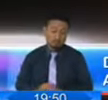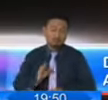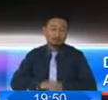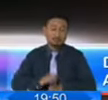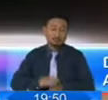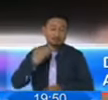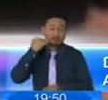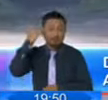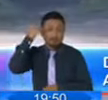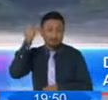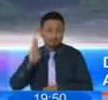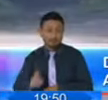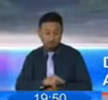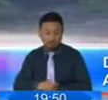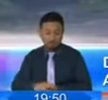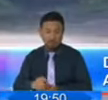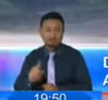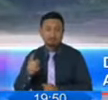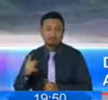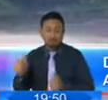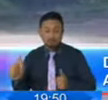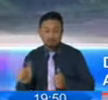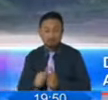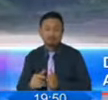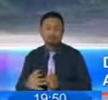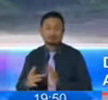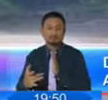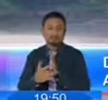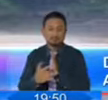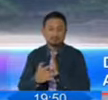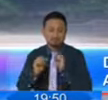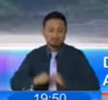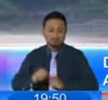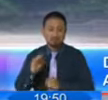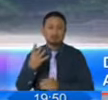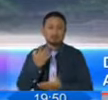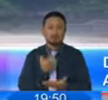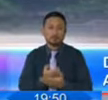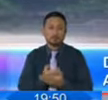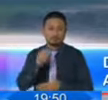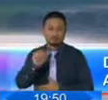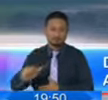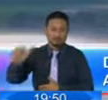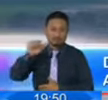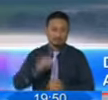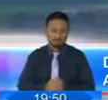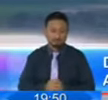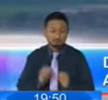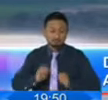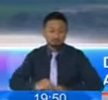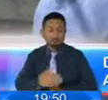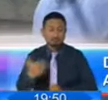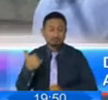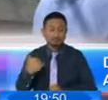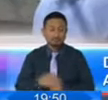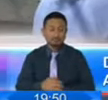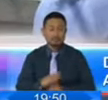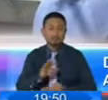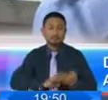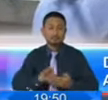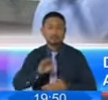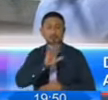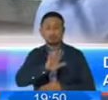que Corea del Sur es el puntero tecnológico y la cuarta economía asiática, además de contar con una aprobación